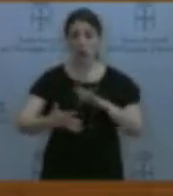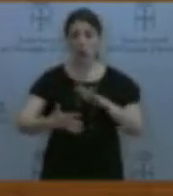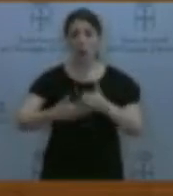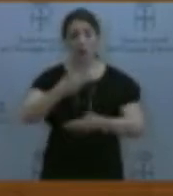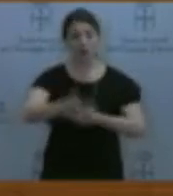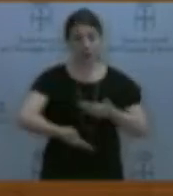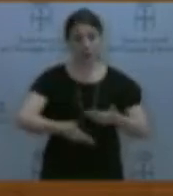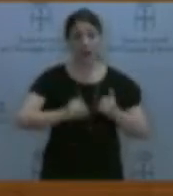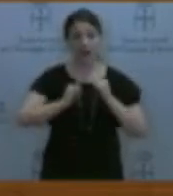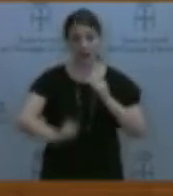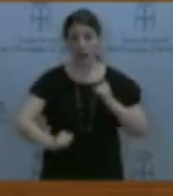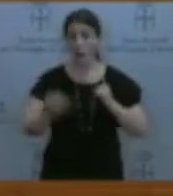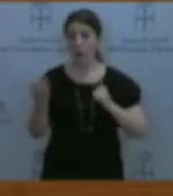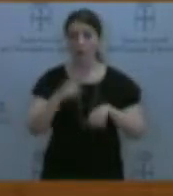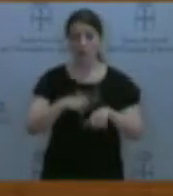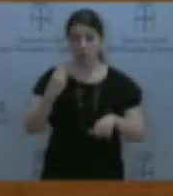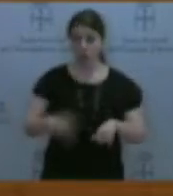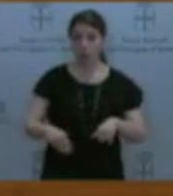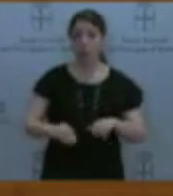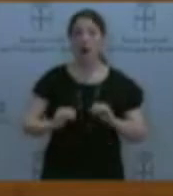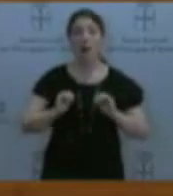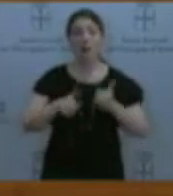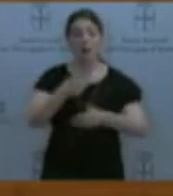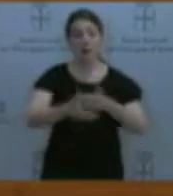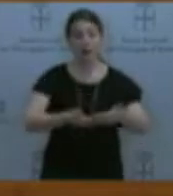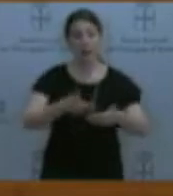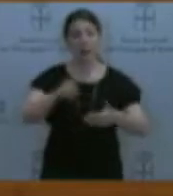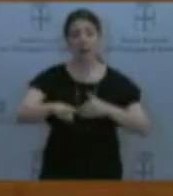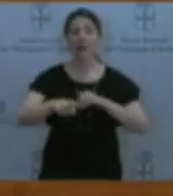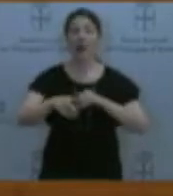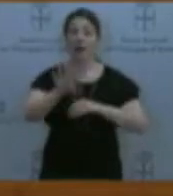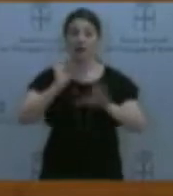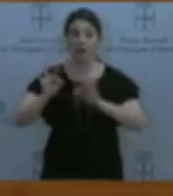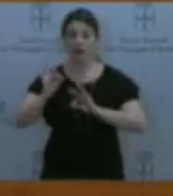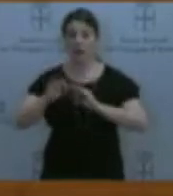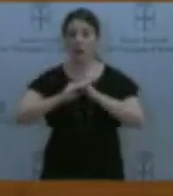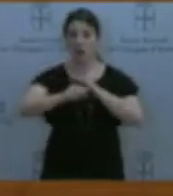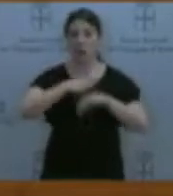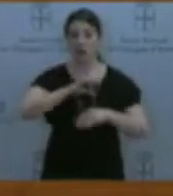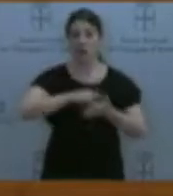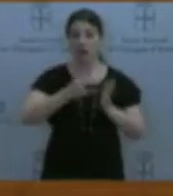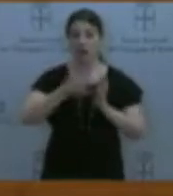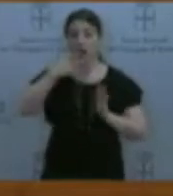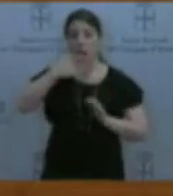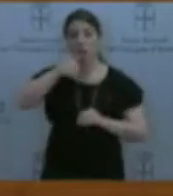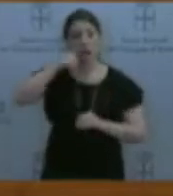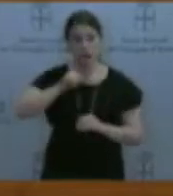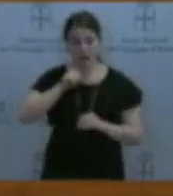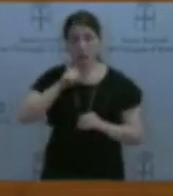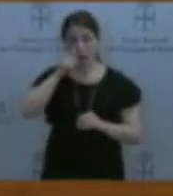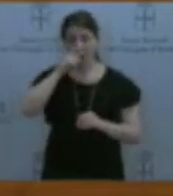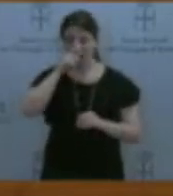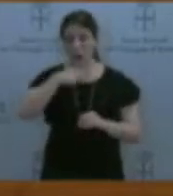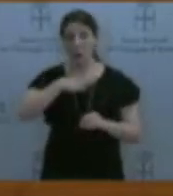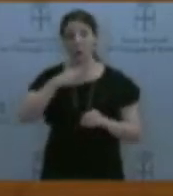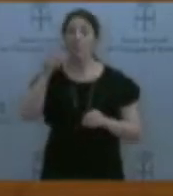de alternativas viables y sostenibles. Y, en este sentido, los planes que conocemos del Gobierno de Pedro Sánchez ponen en peligro la sostenibilidad